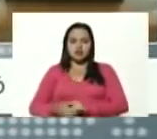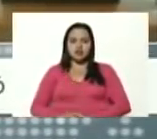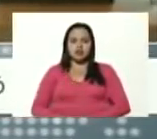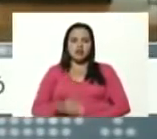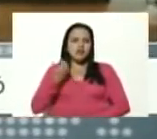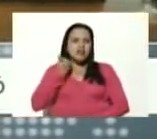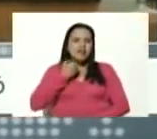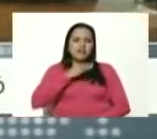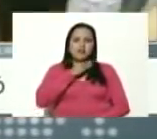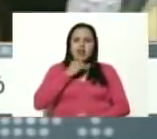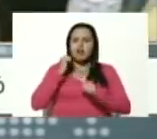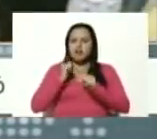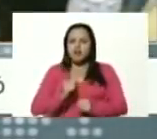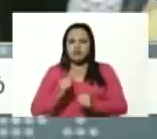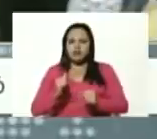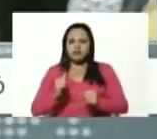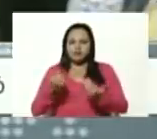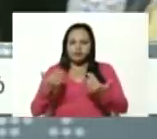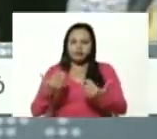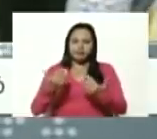una enfermedad que lo atacó.